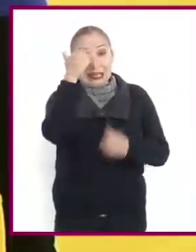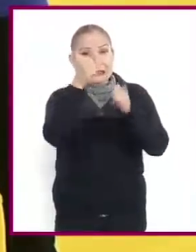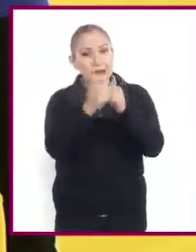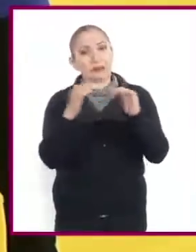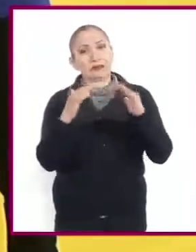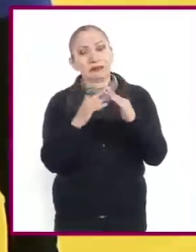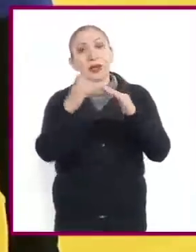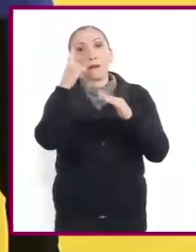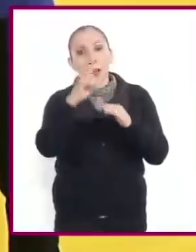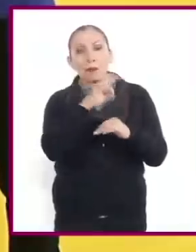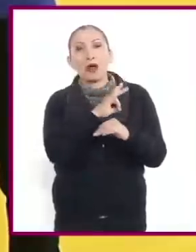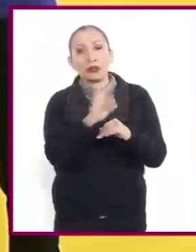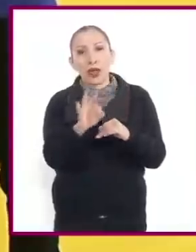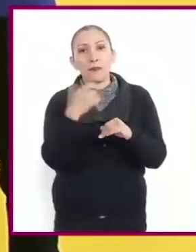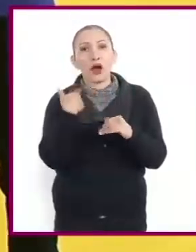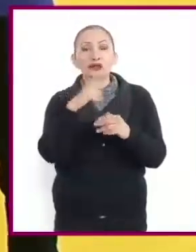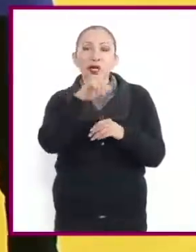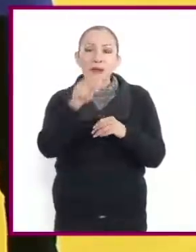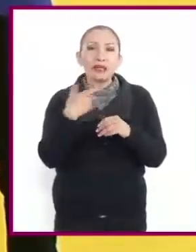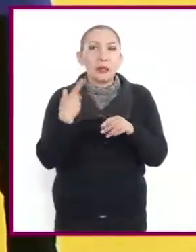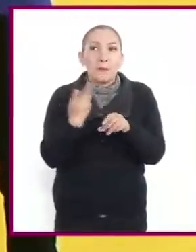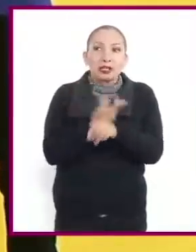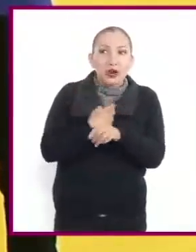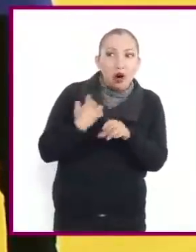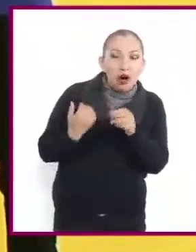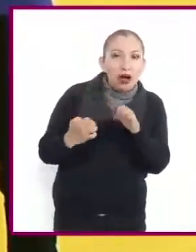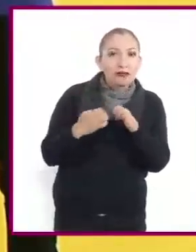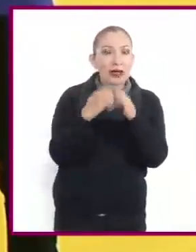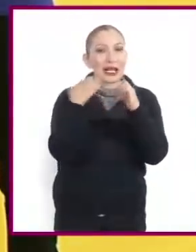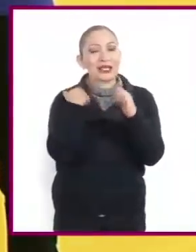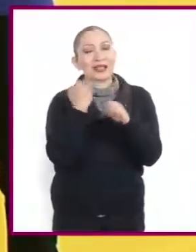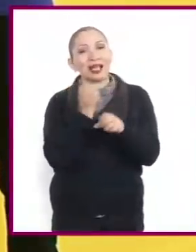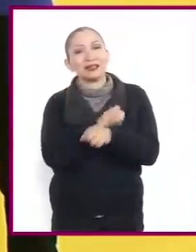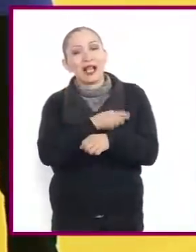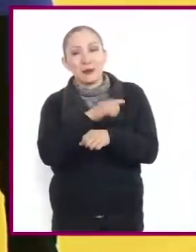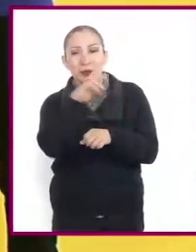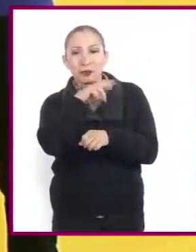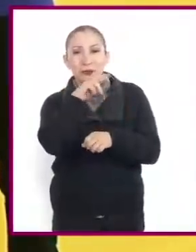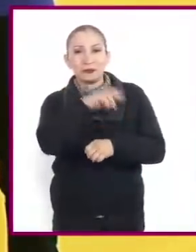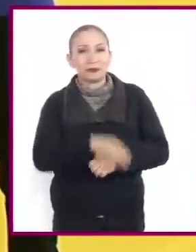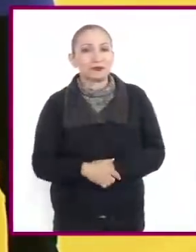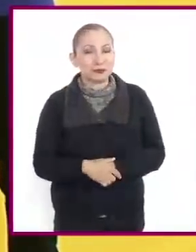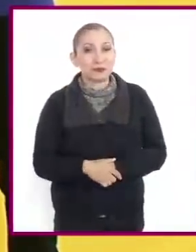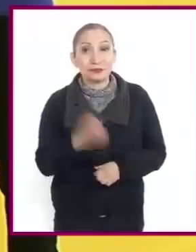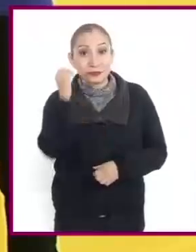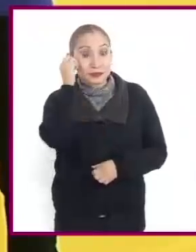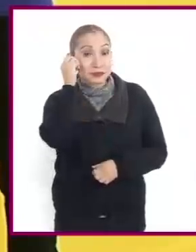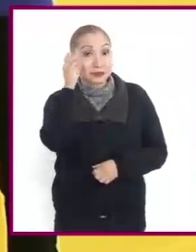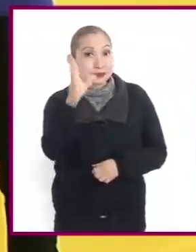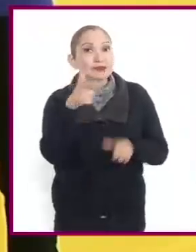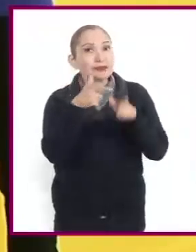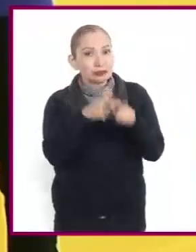quedarse en casa para que podamos dejar atrás la contingencia sanitaria lo más pronto posible. Y